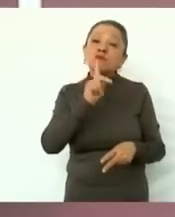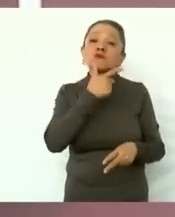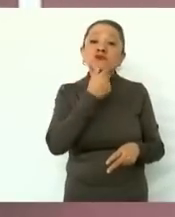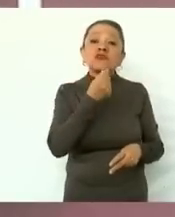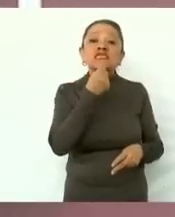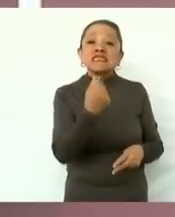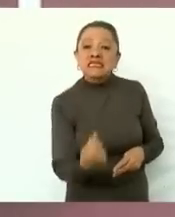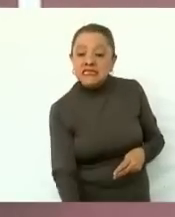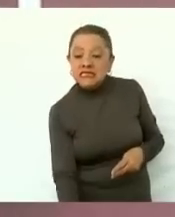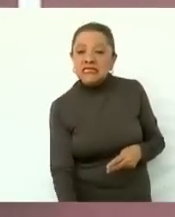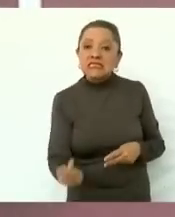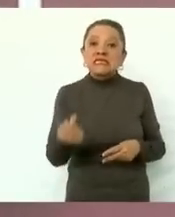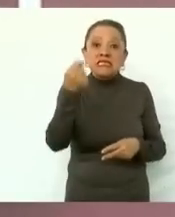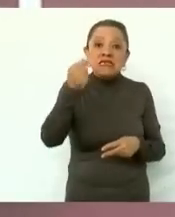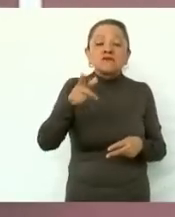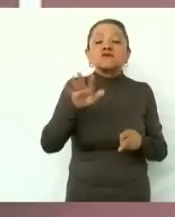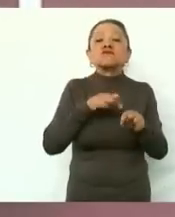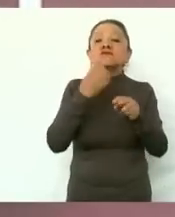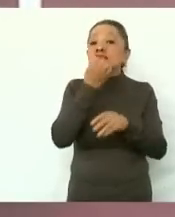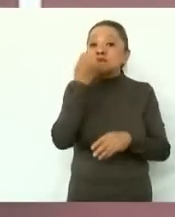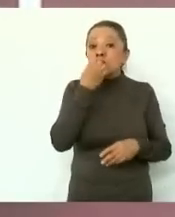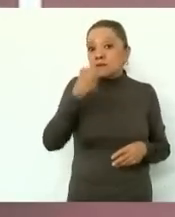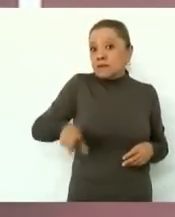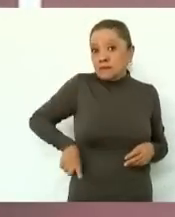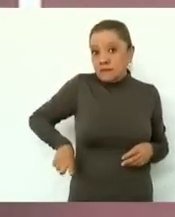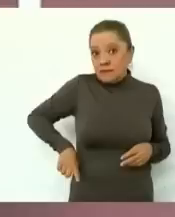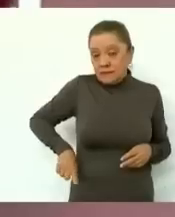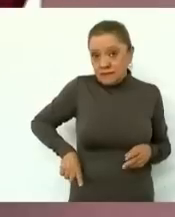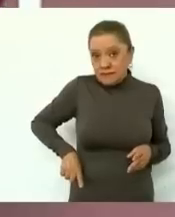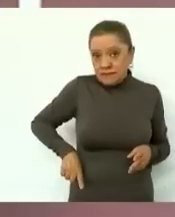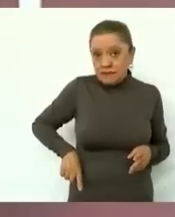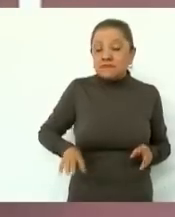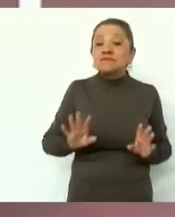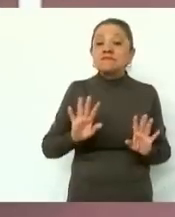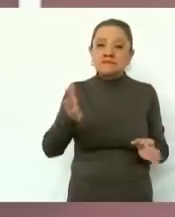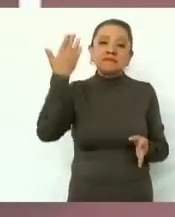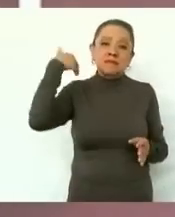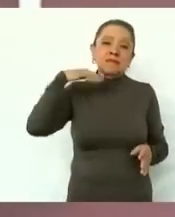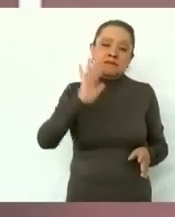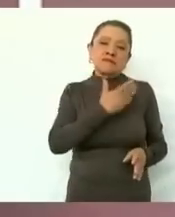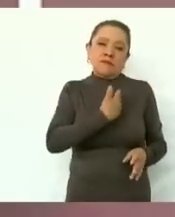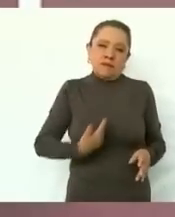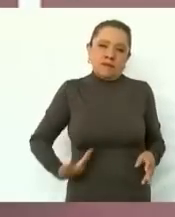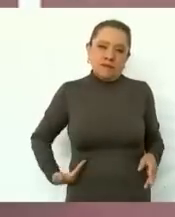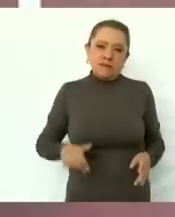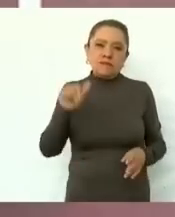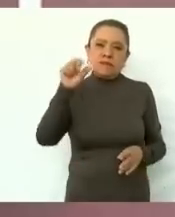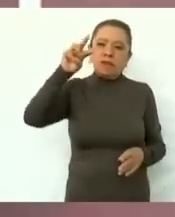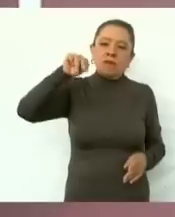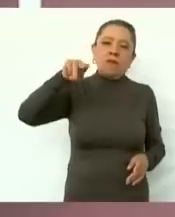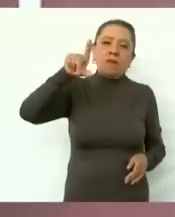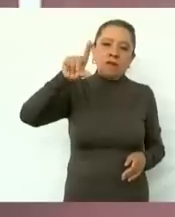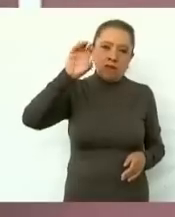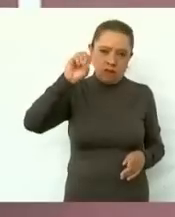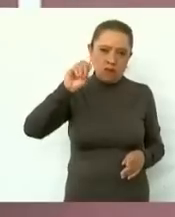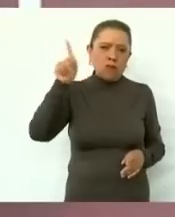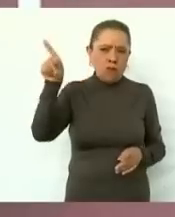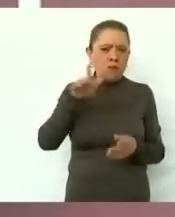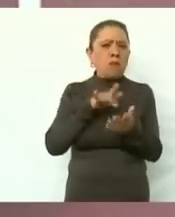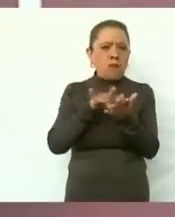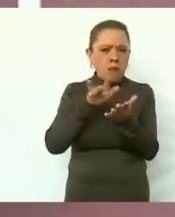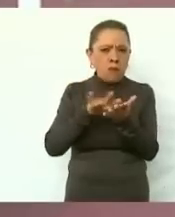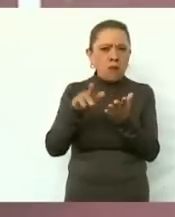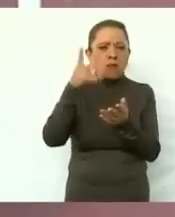la escuela pública. Ya el presidente López Obrador le dio a los de media superior, a los de